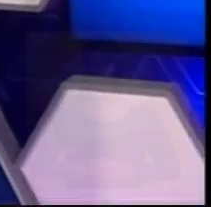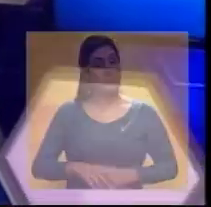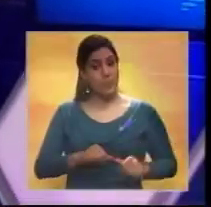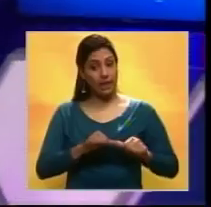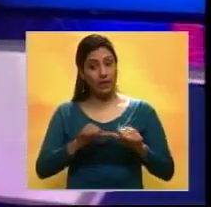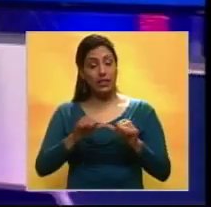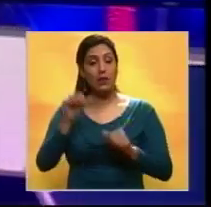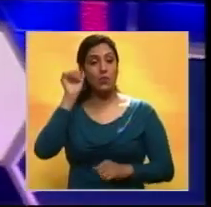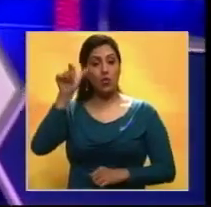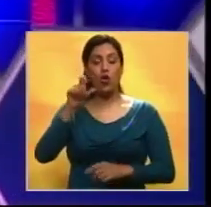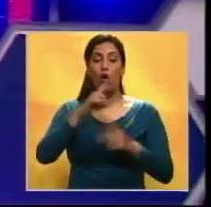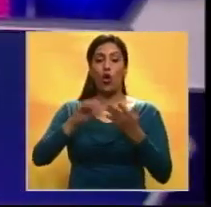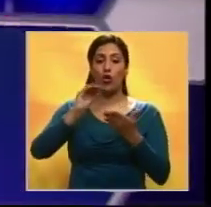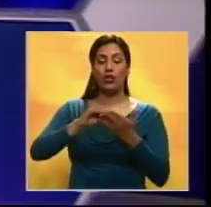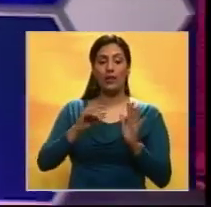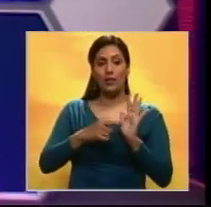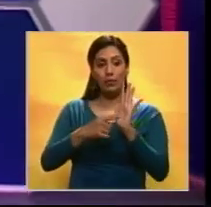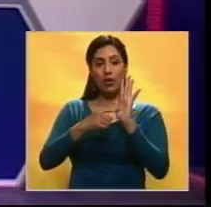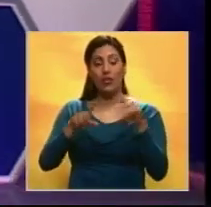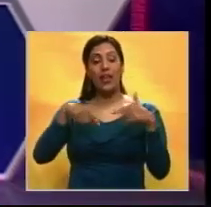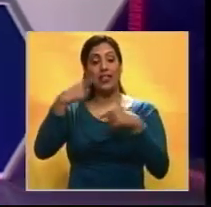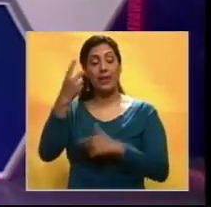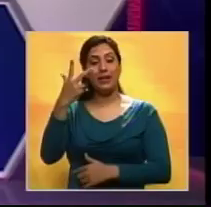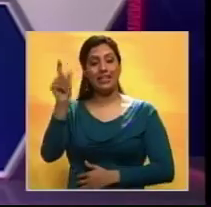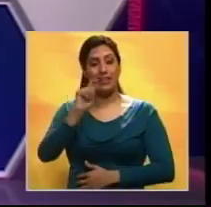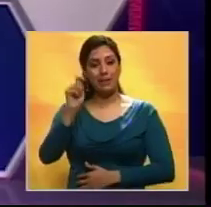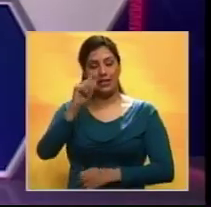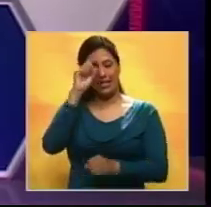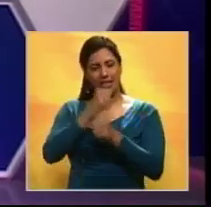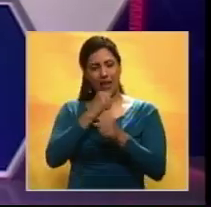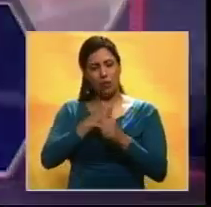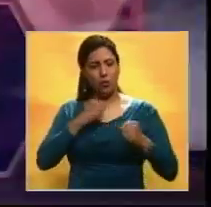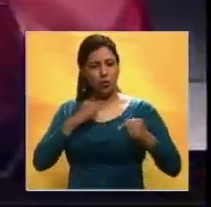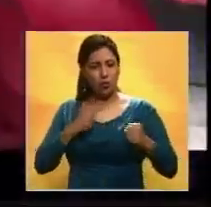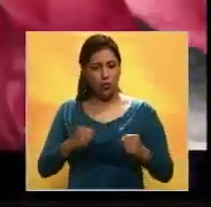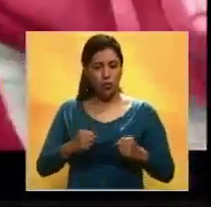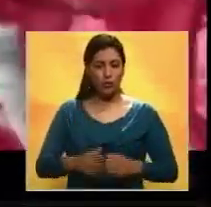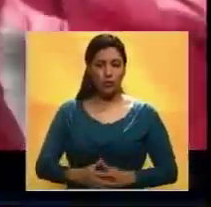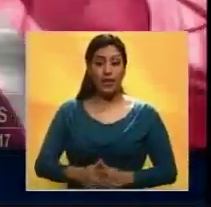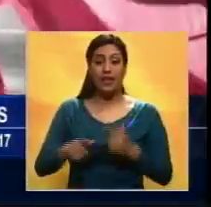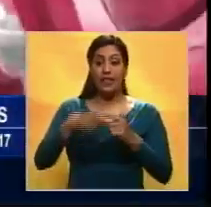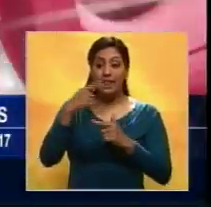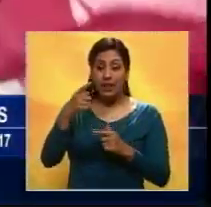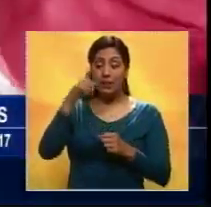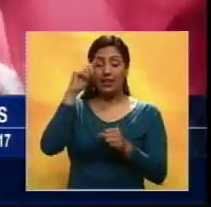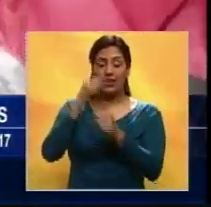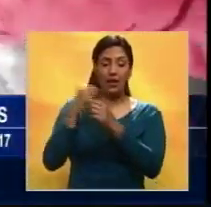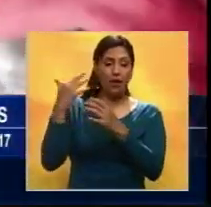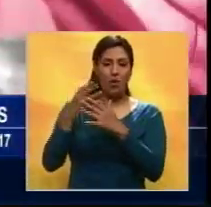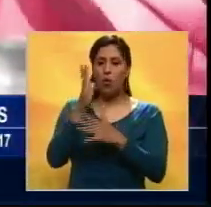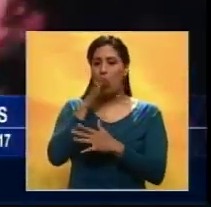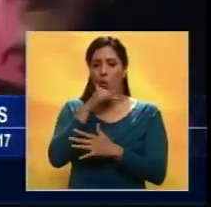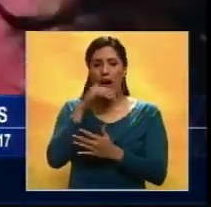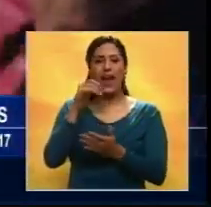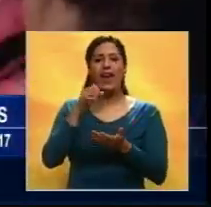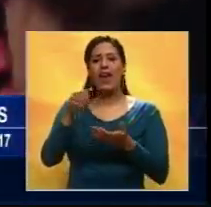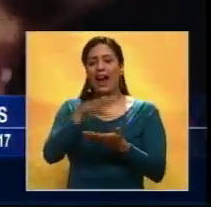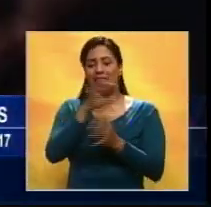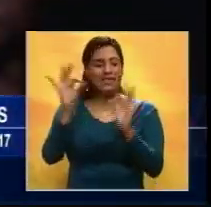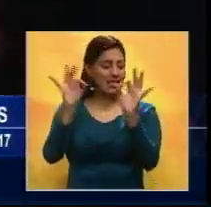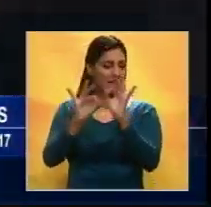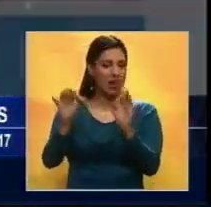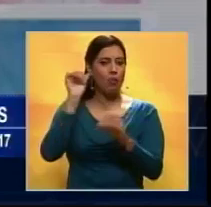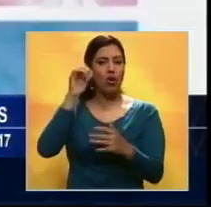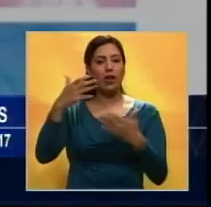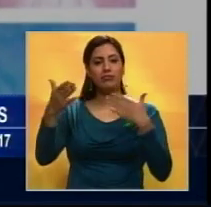Seguimos con Katy Perry y su regreso a los escenarios luego de 3 meses de trabajo intenso. Después de una larga temporada sin actuar para su público, la